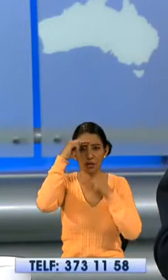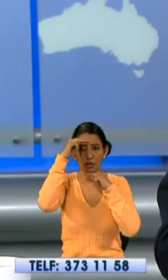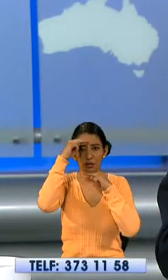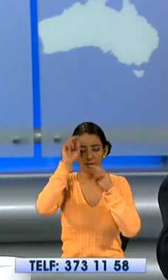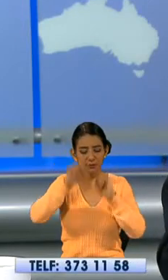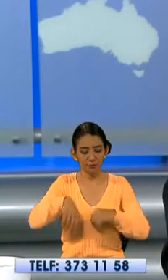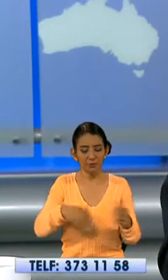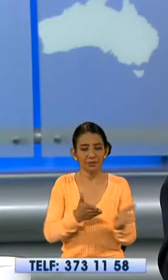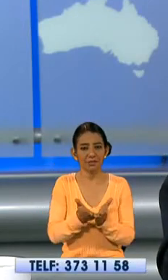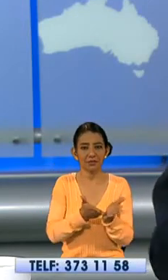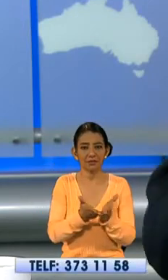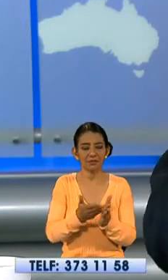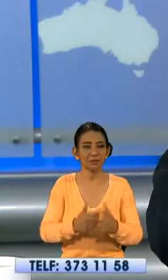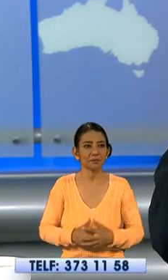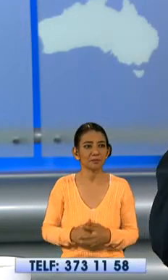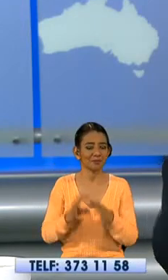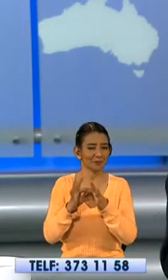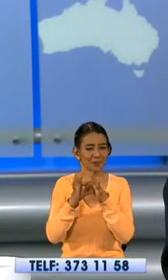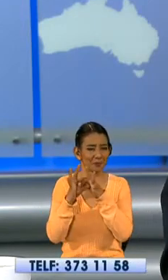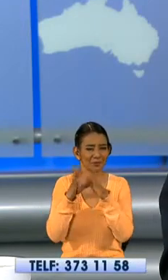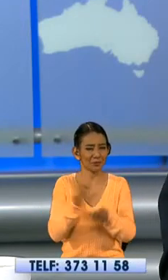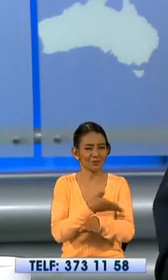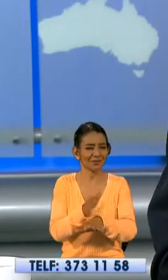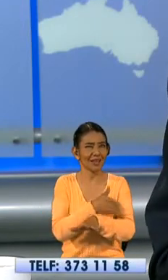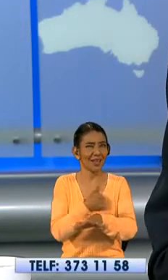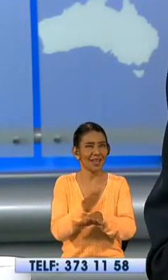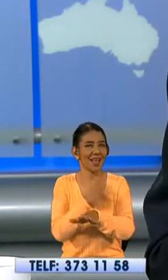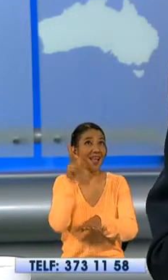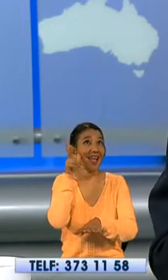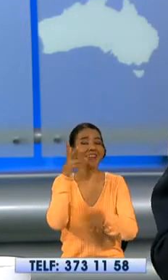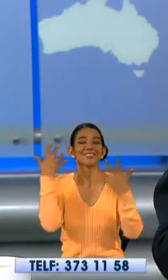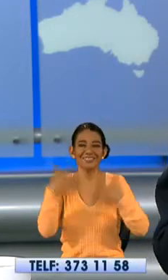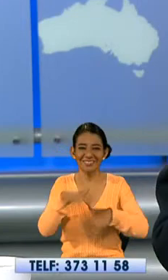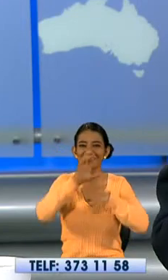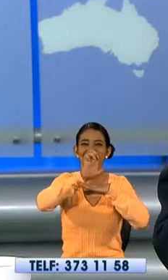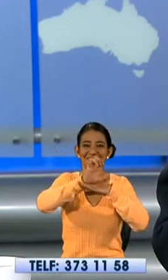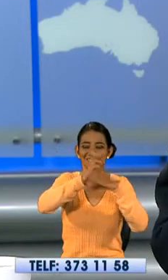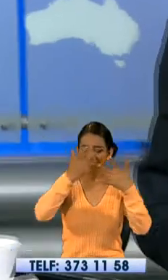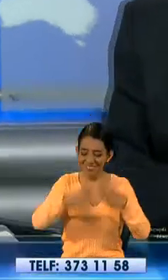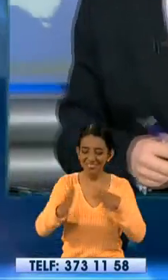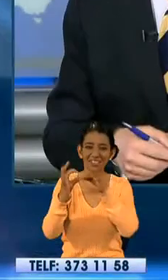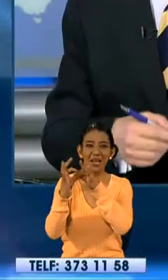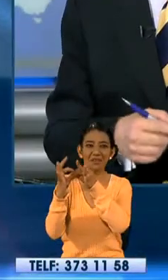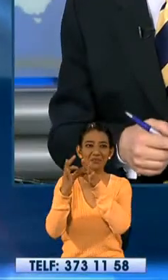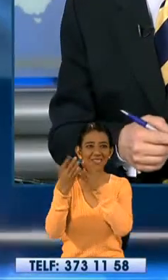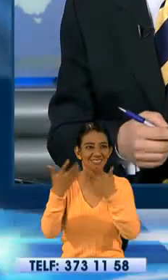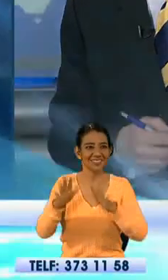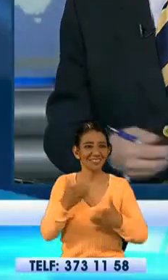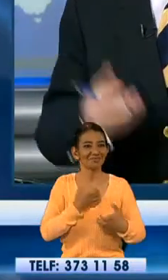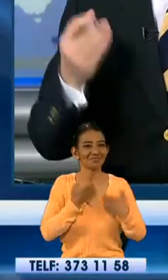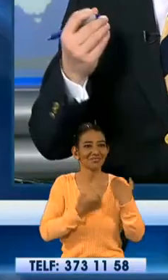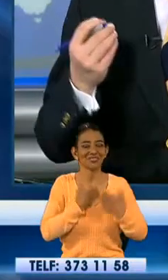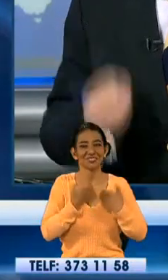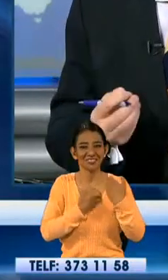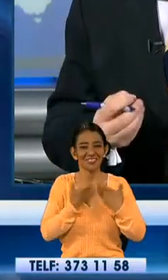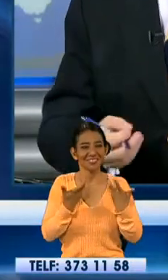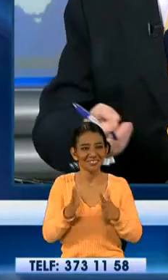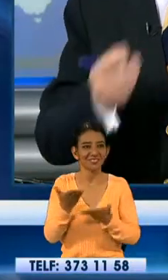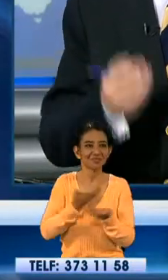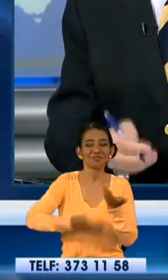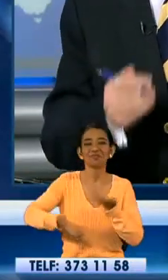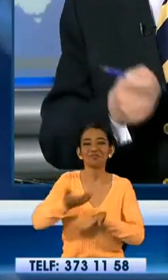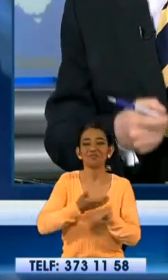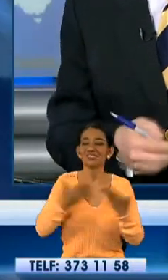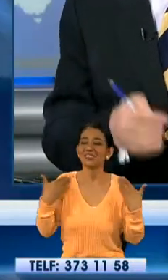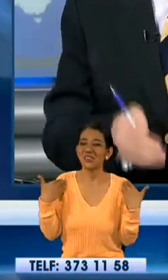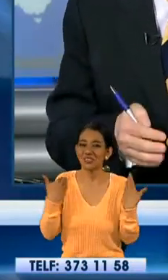para servirles. Quiquito, póngame música Ecuador, que vamos en vivo, vamos en directo a emocionarnos, vamos a compartir la